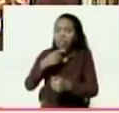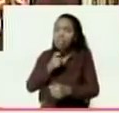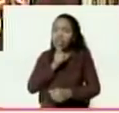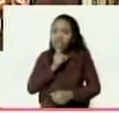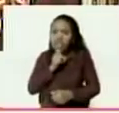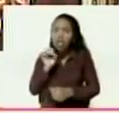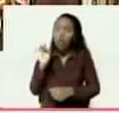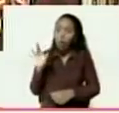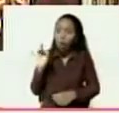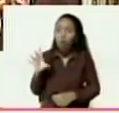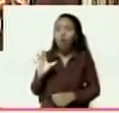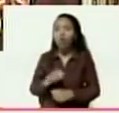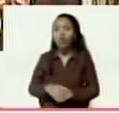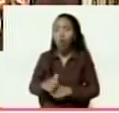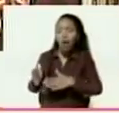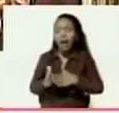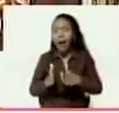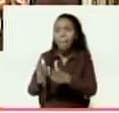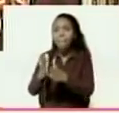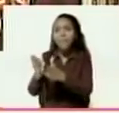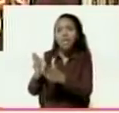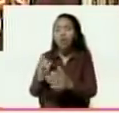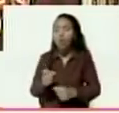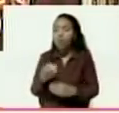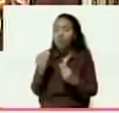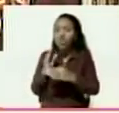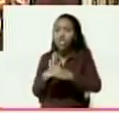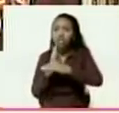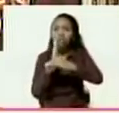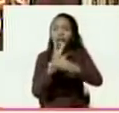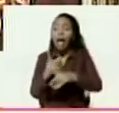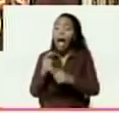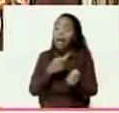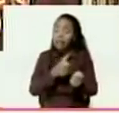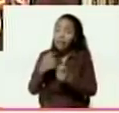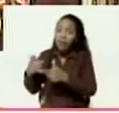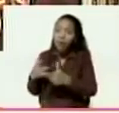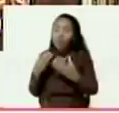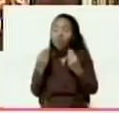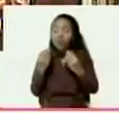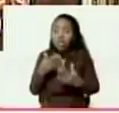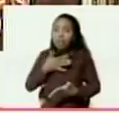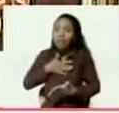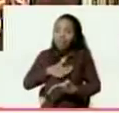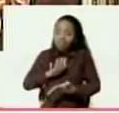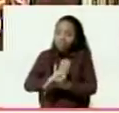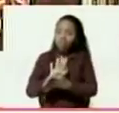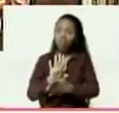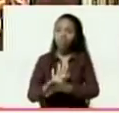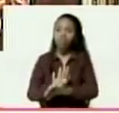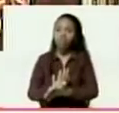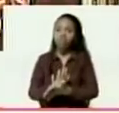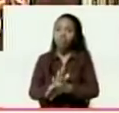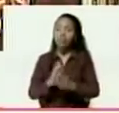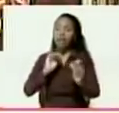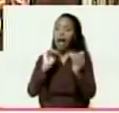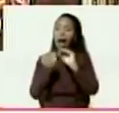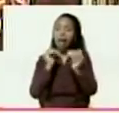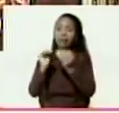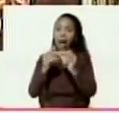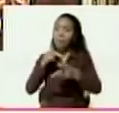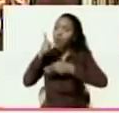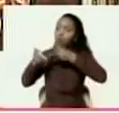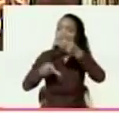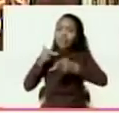doloroso. Es un camino que hay que llevarlo con mucha calidad ética,